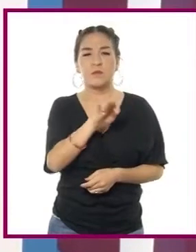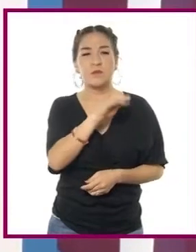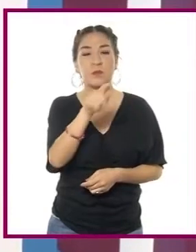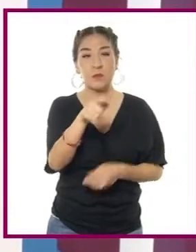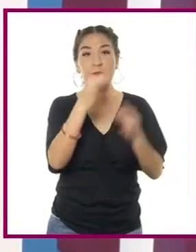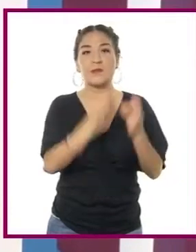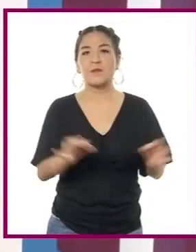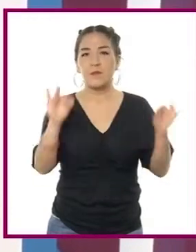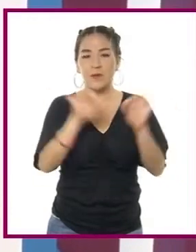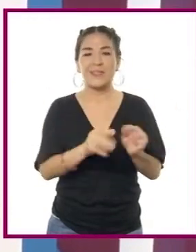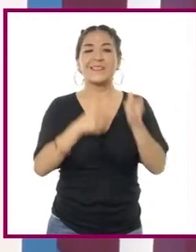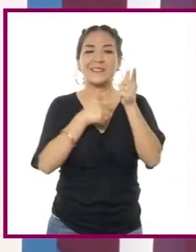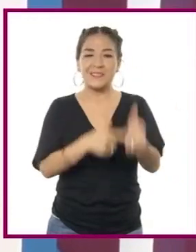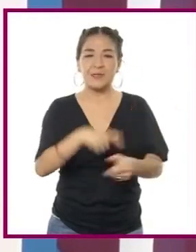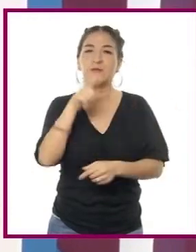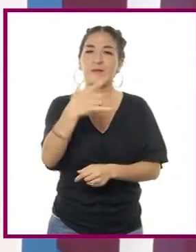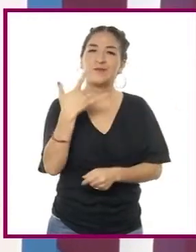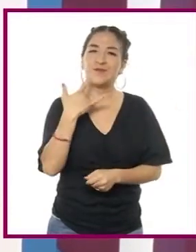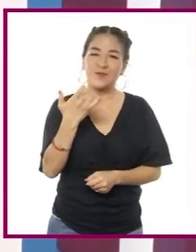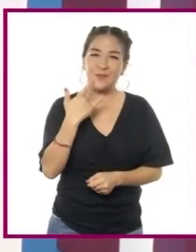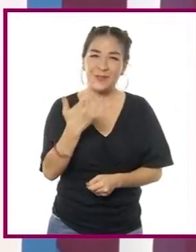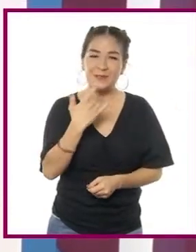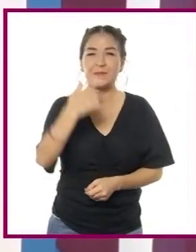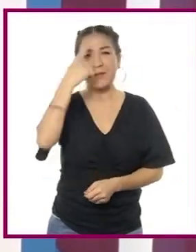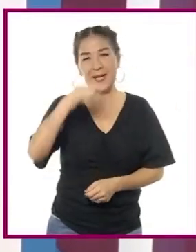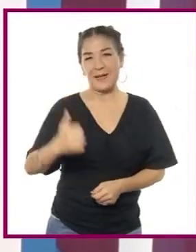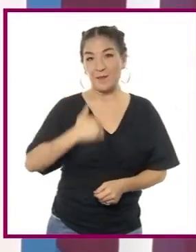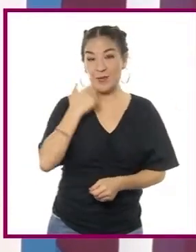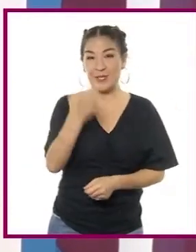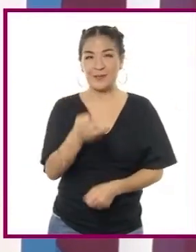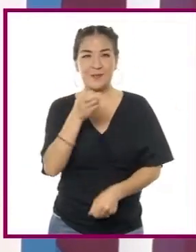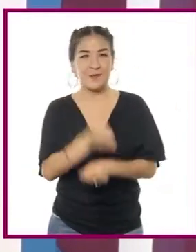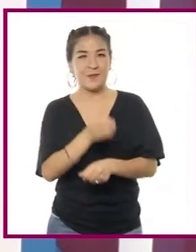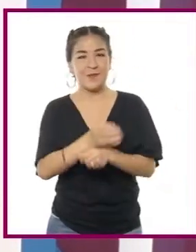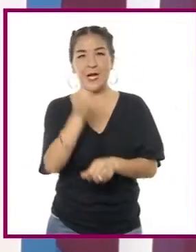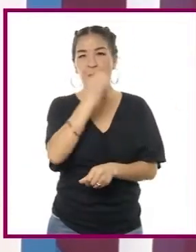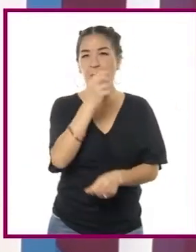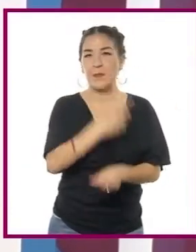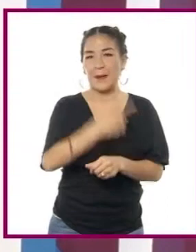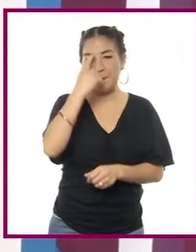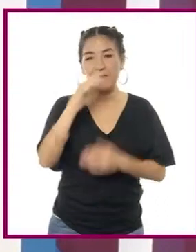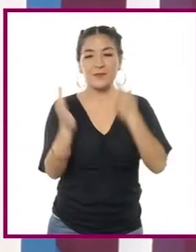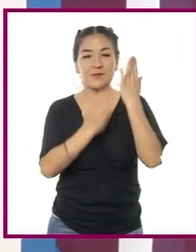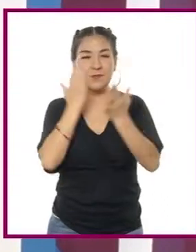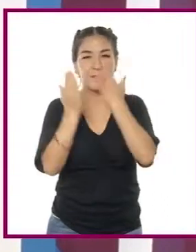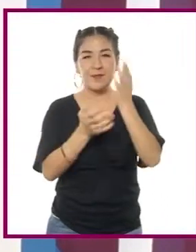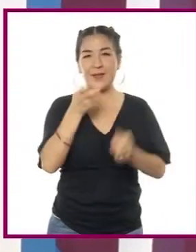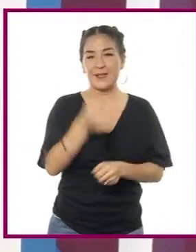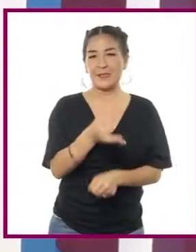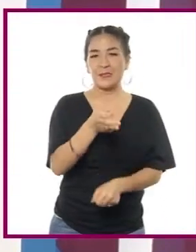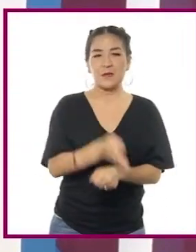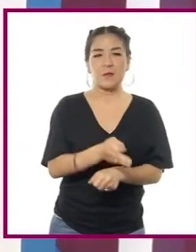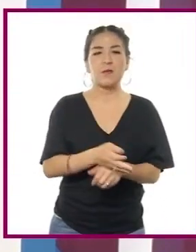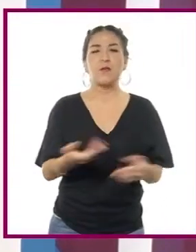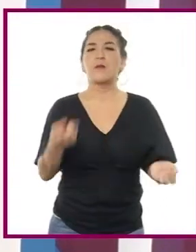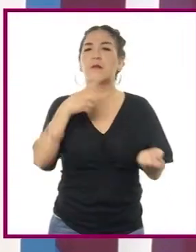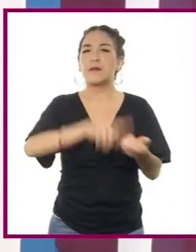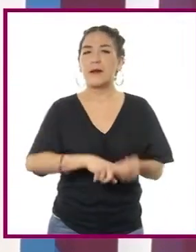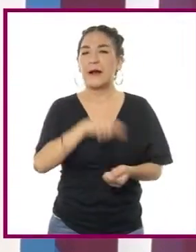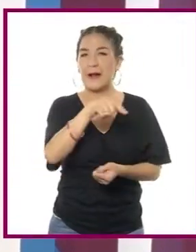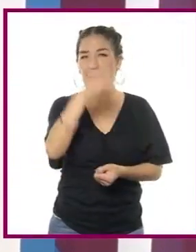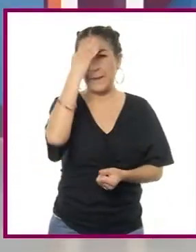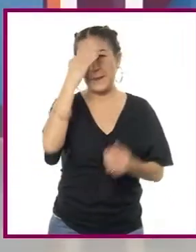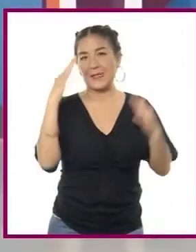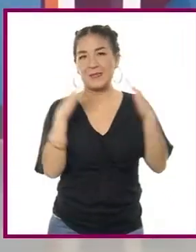importante que continúen dando su mejor esfuerzo y aprovechen la oportunidad de estudiar en esta modalidad, a través de Aprende en